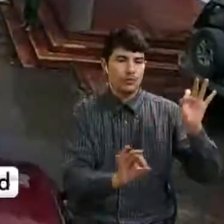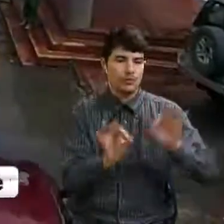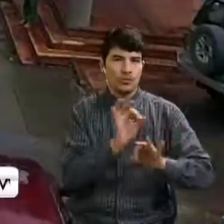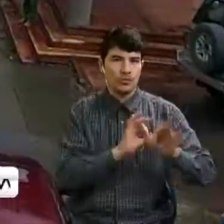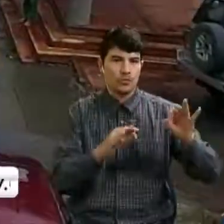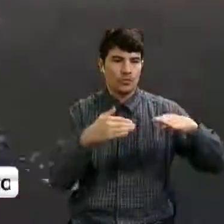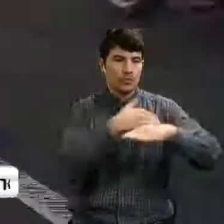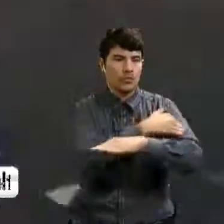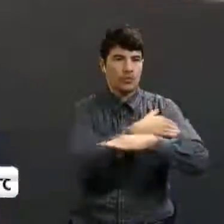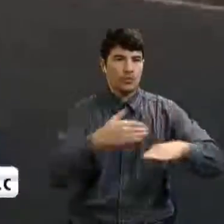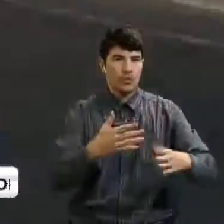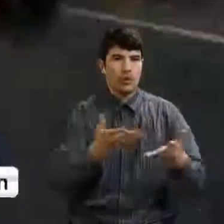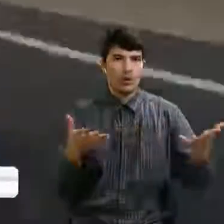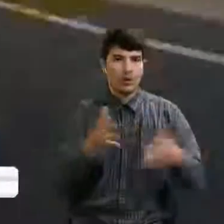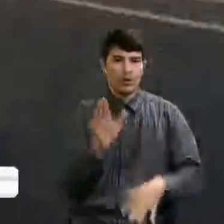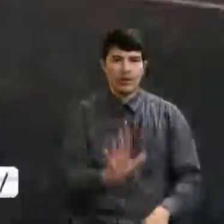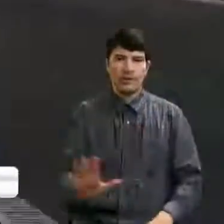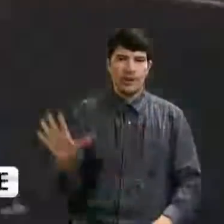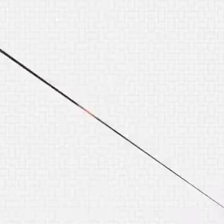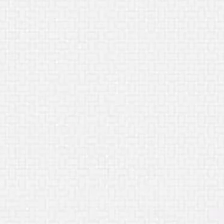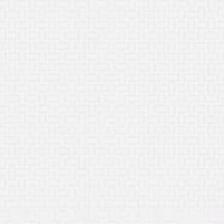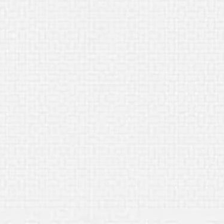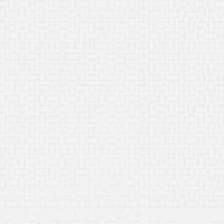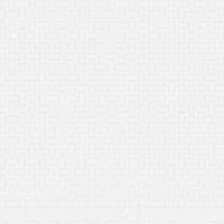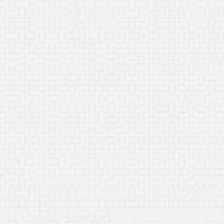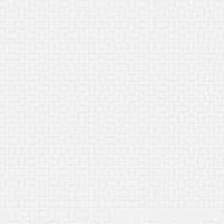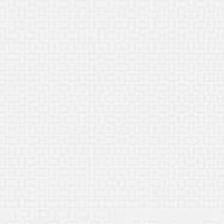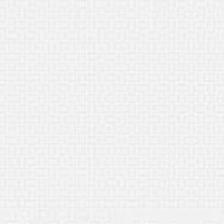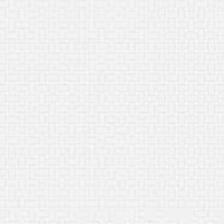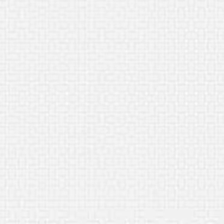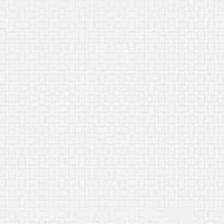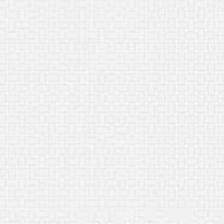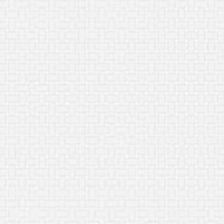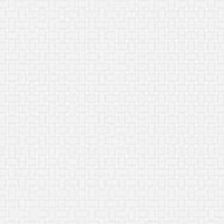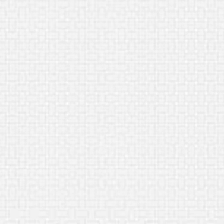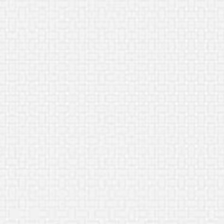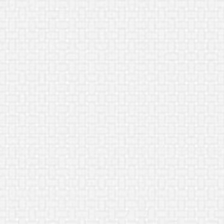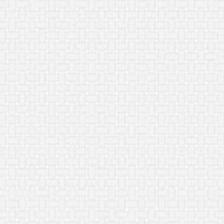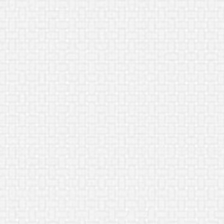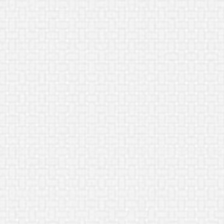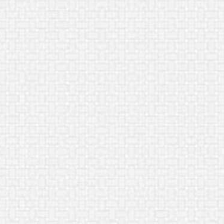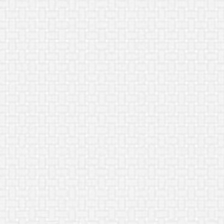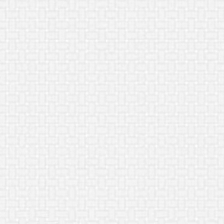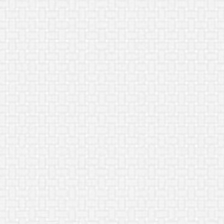interconexiones viales en el departamento del meta canal tro toco